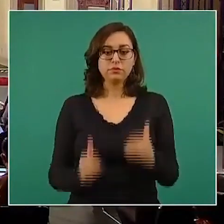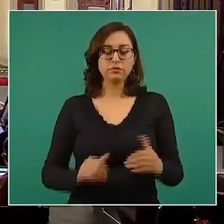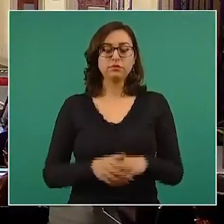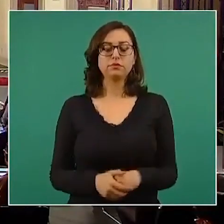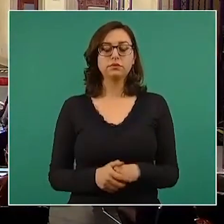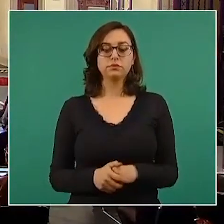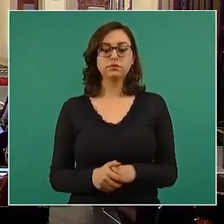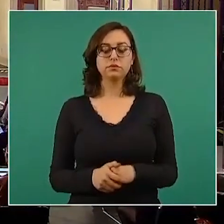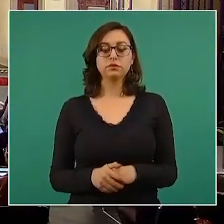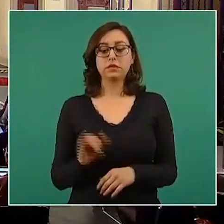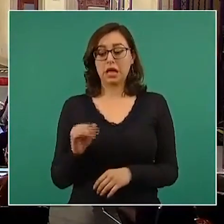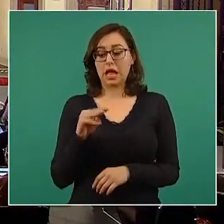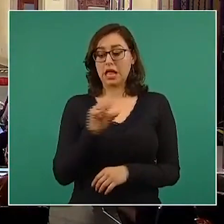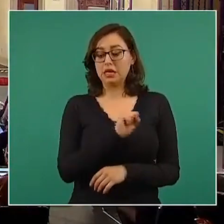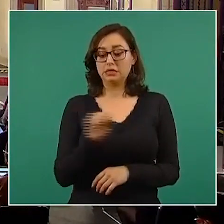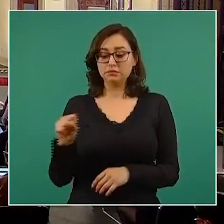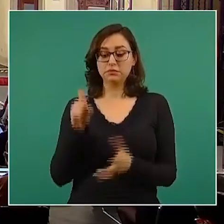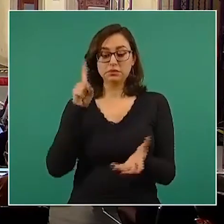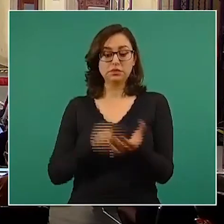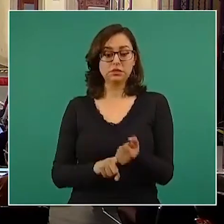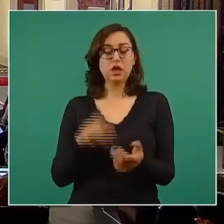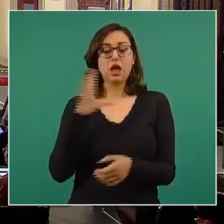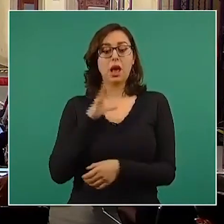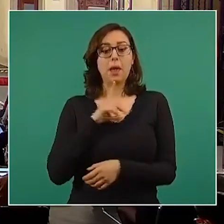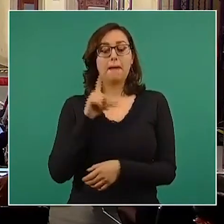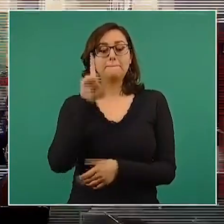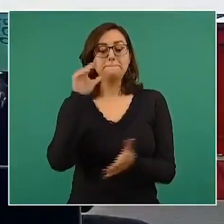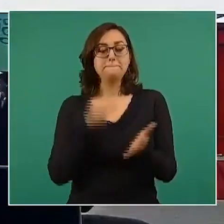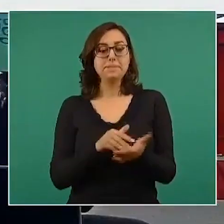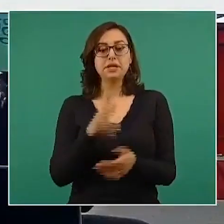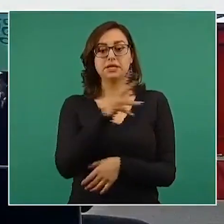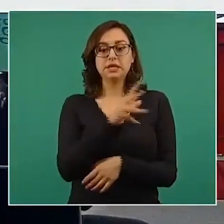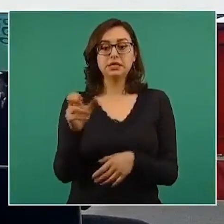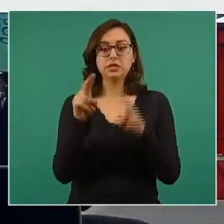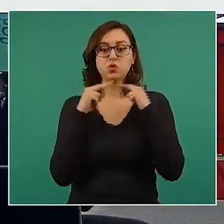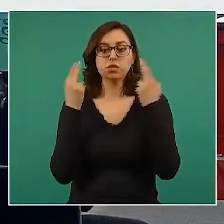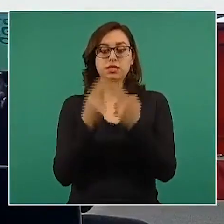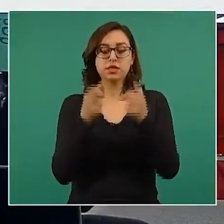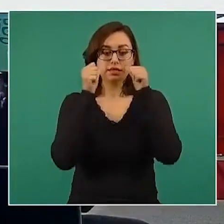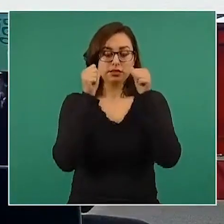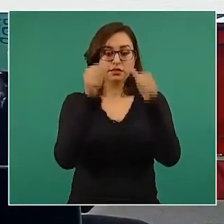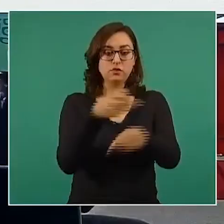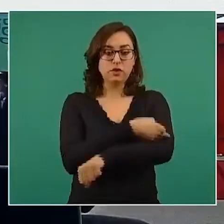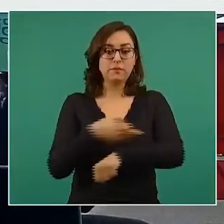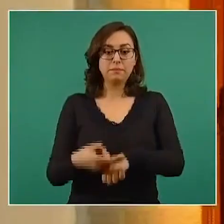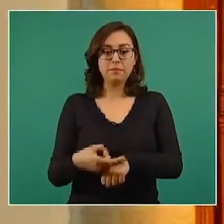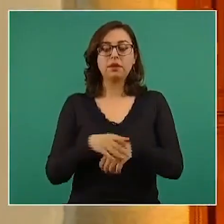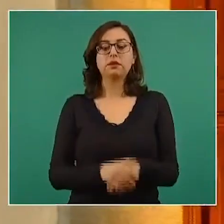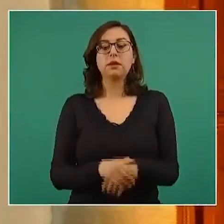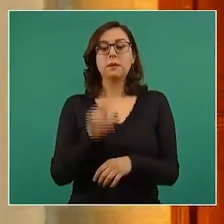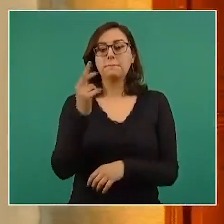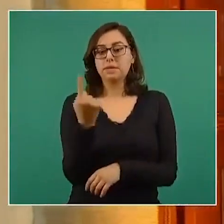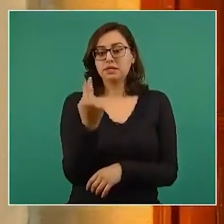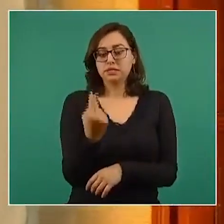En conclusión, pues en el IMSS tenemos 1.525 unidades de medicina familiar, 246 hospitales, 25